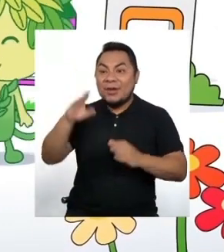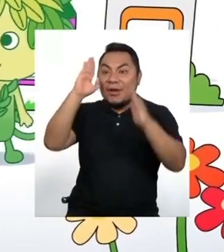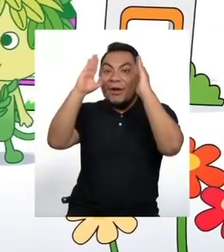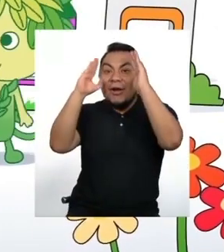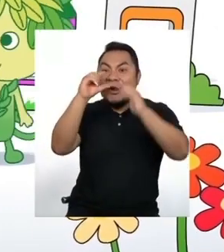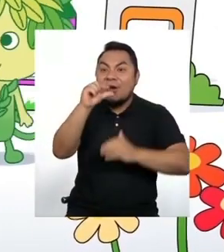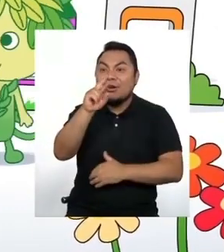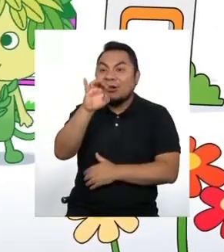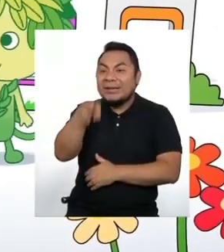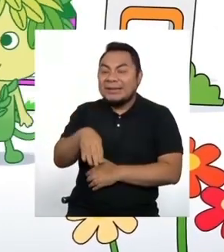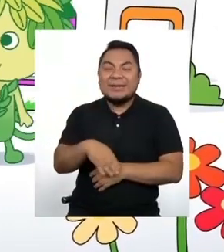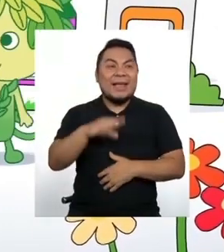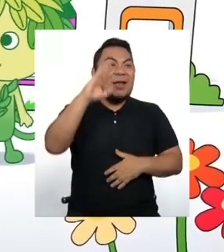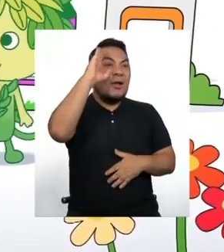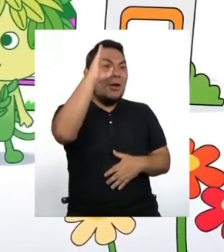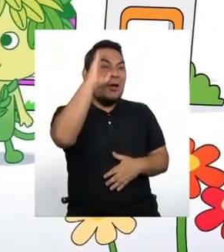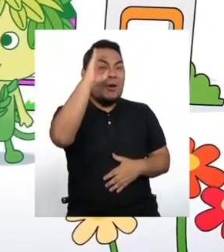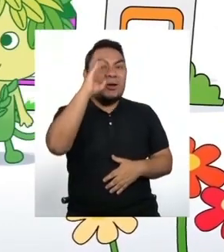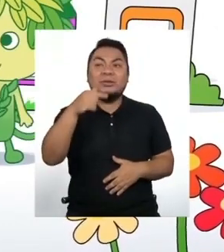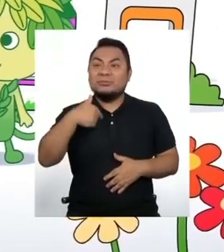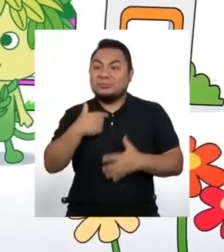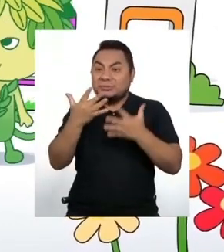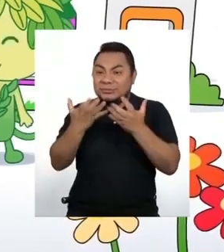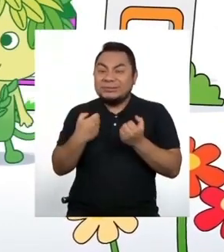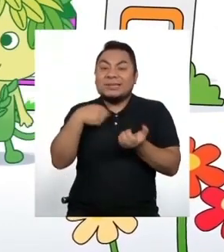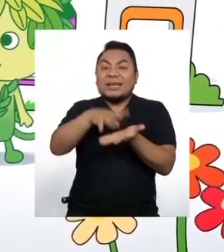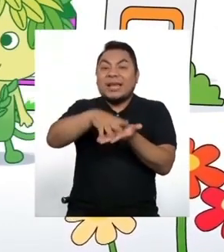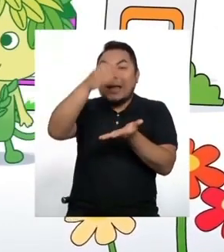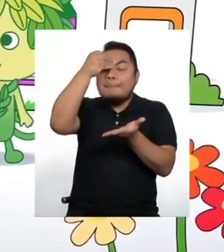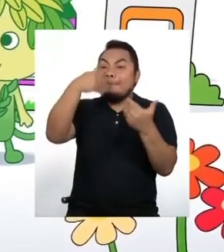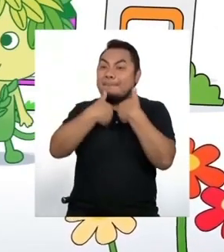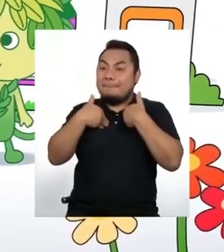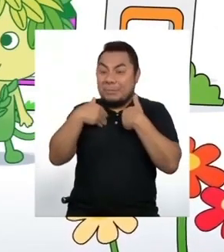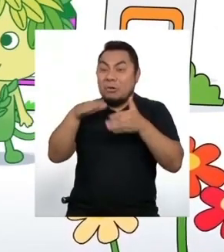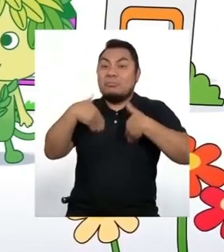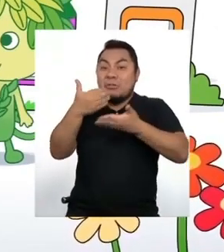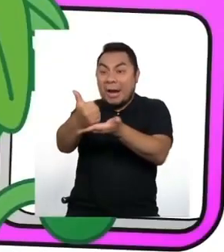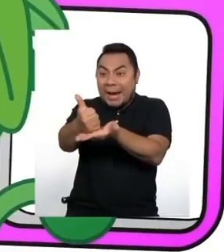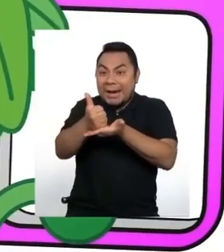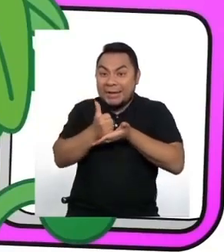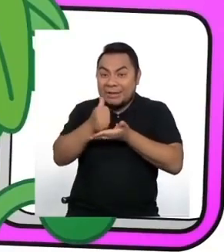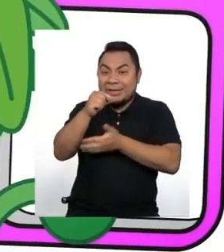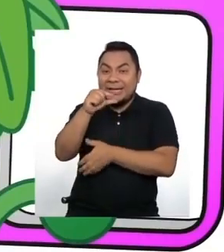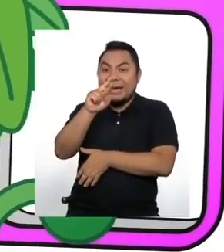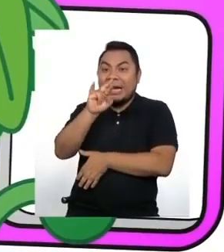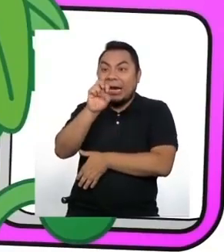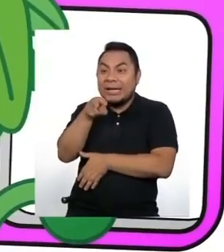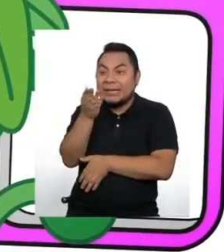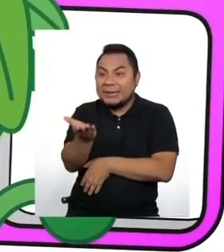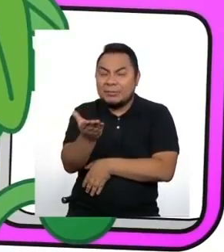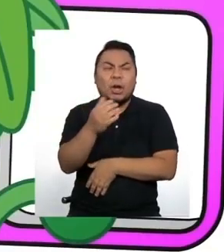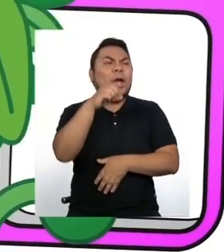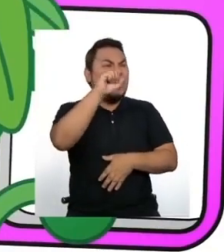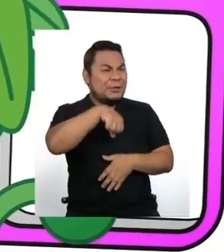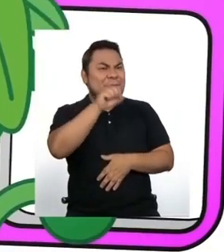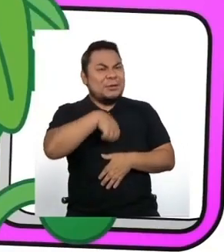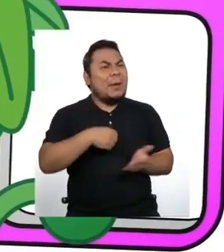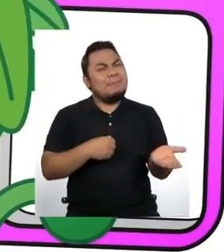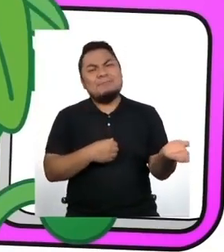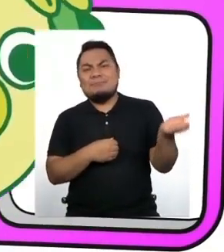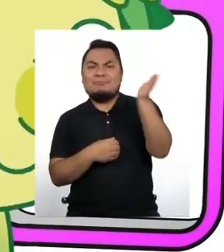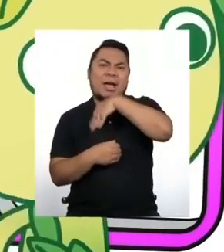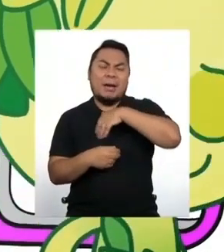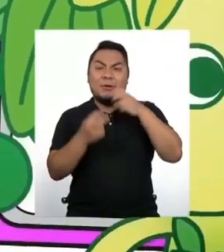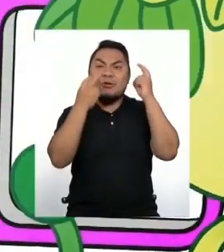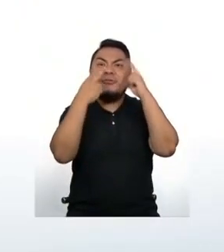en la radio. Es verdad que los niños ya pueden salir, pero solo por poco tiempo y sin estar